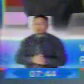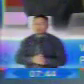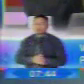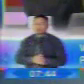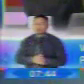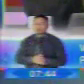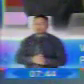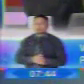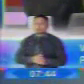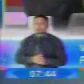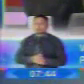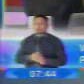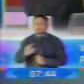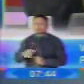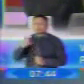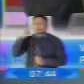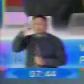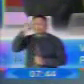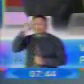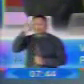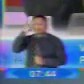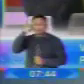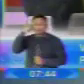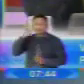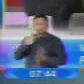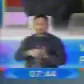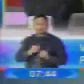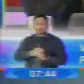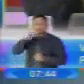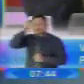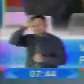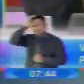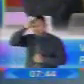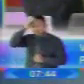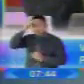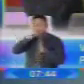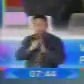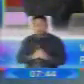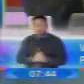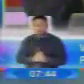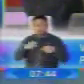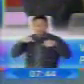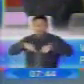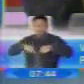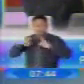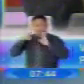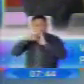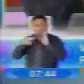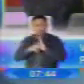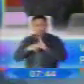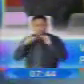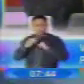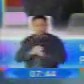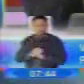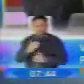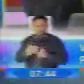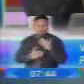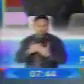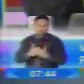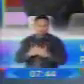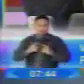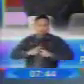protocolos y sobre todo con pensar qué es lo que va a suceder con el arte y la cultura, porque estas son medidas que ayudan a sostenerse, pero que en el largo